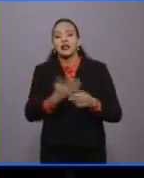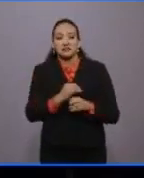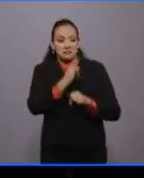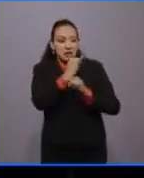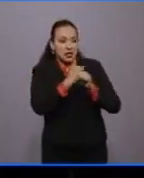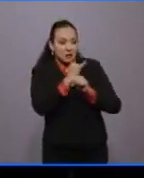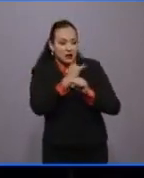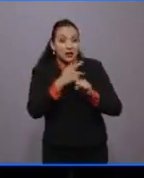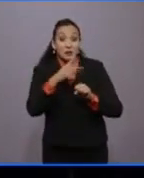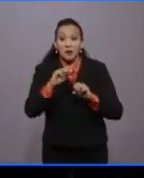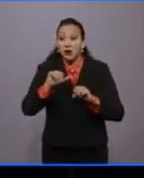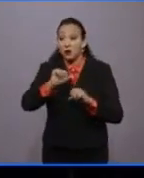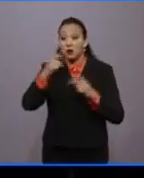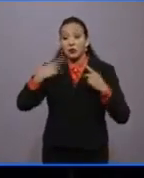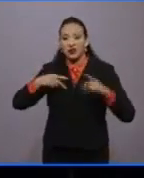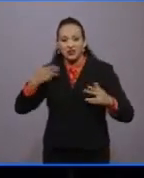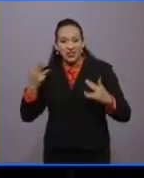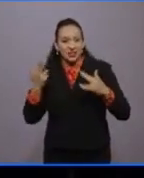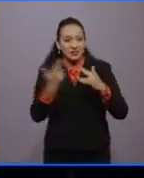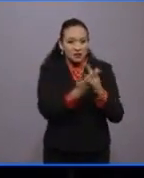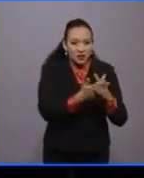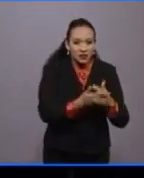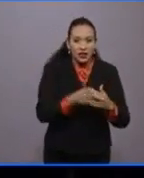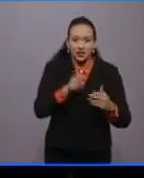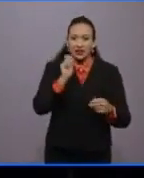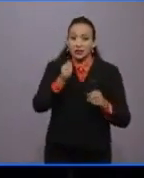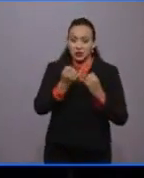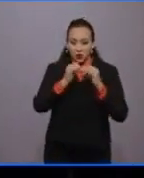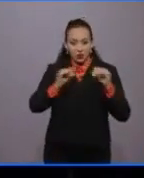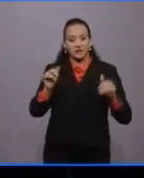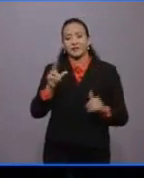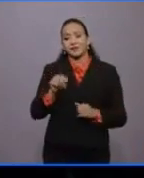periodistas no puede llamarse democrático.